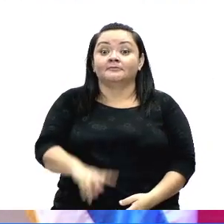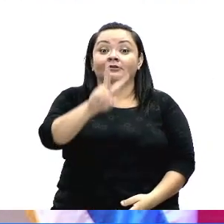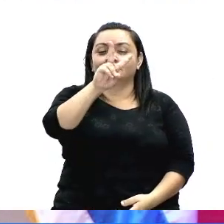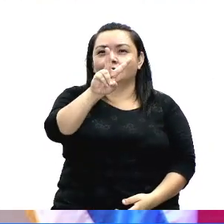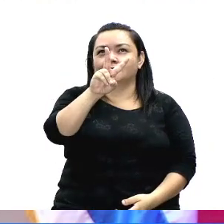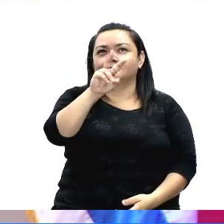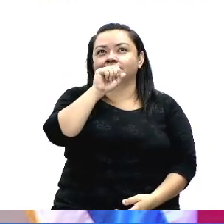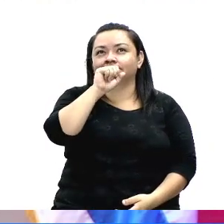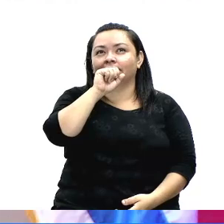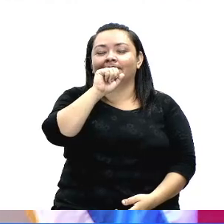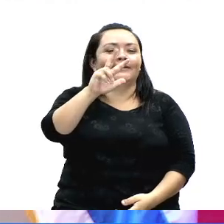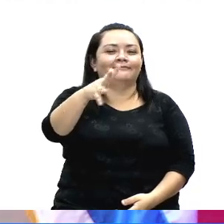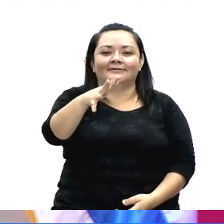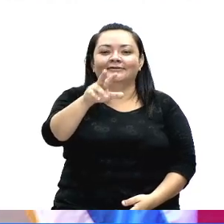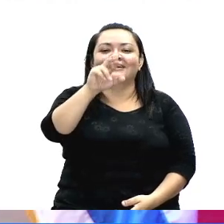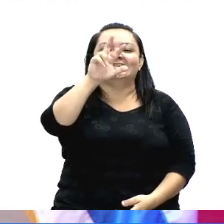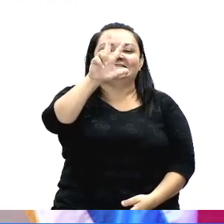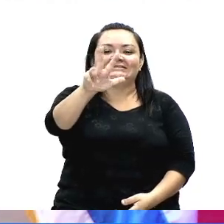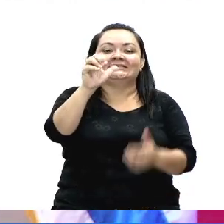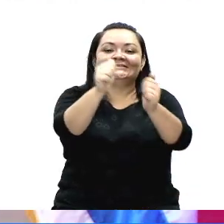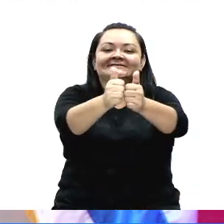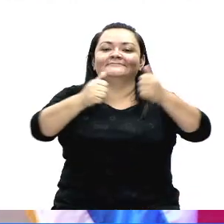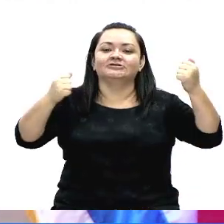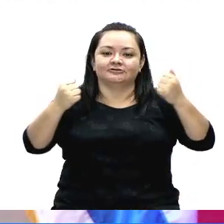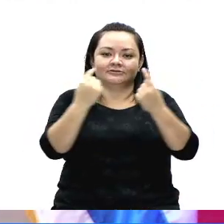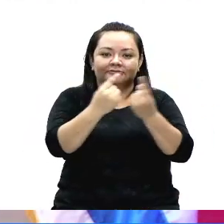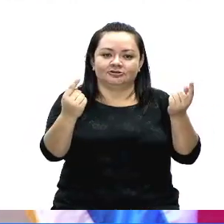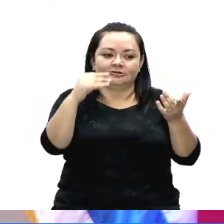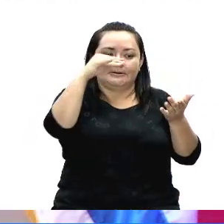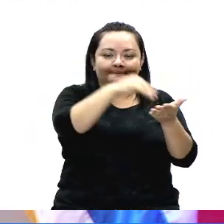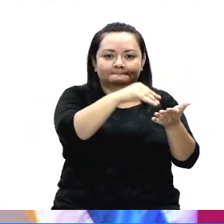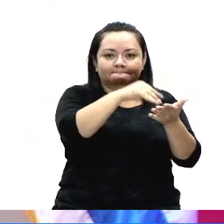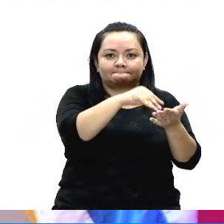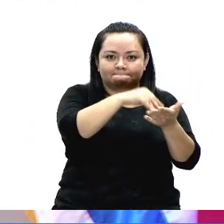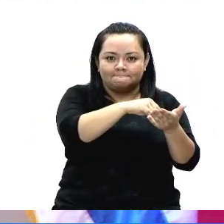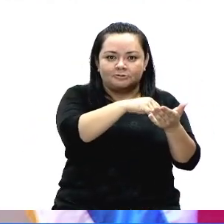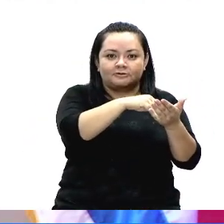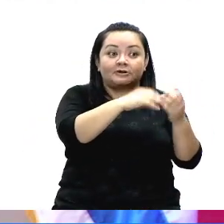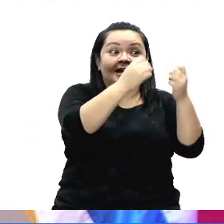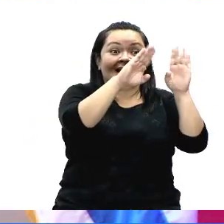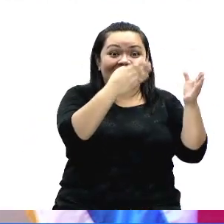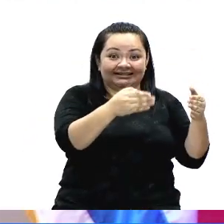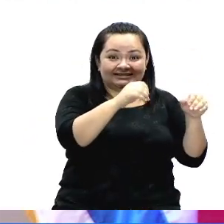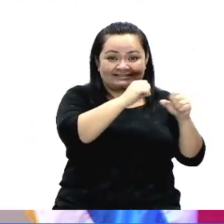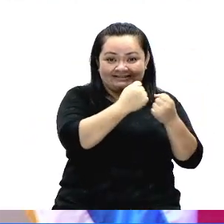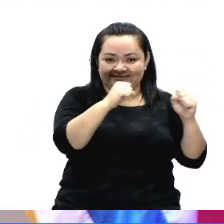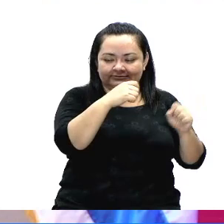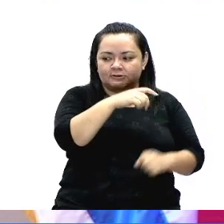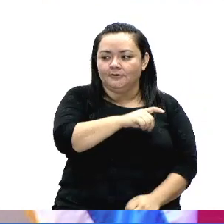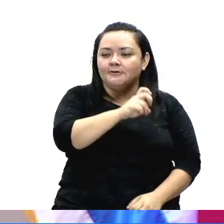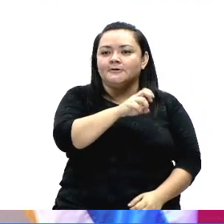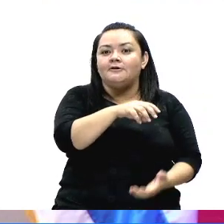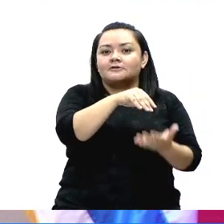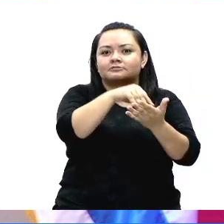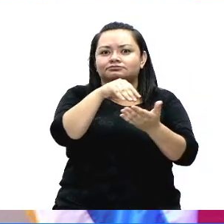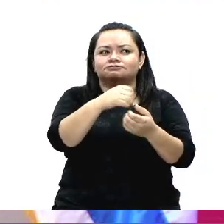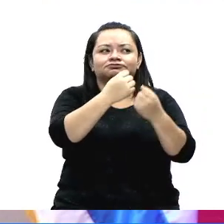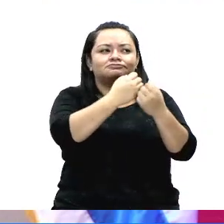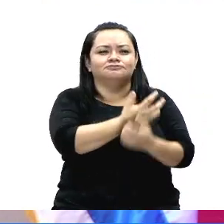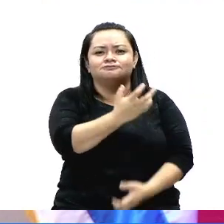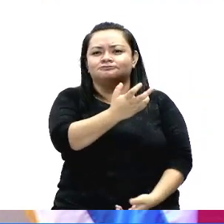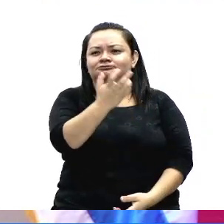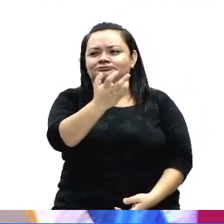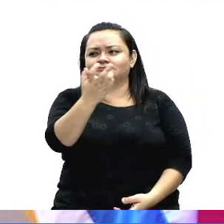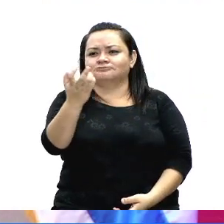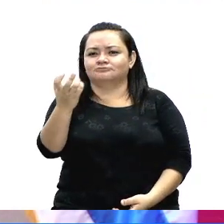otra vez millones de personas son las que salieron de egipto y hermano salieron de la esclavitud a